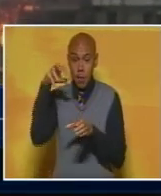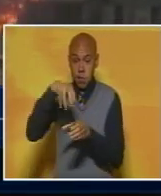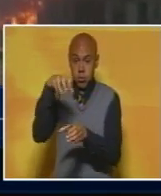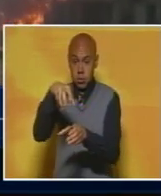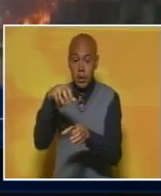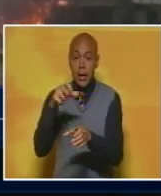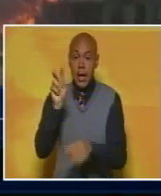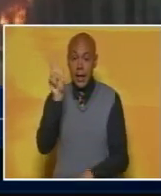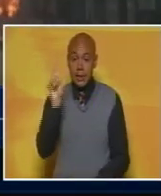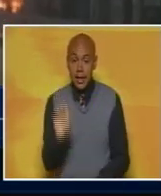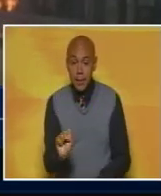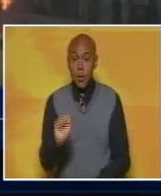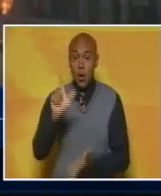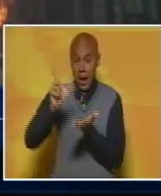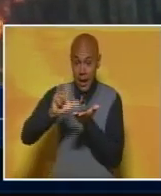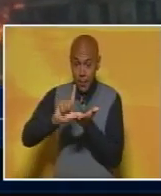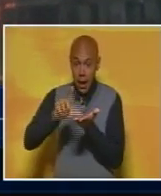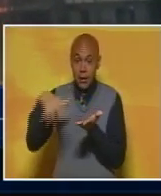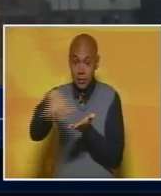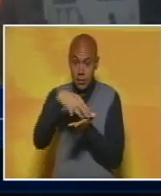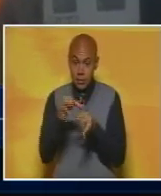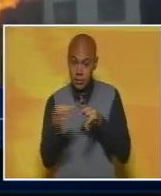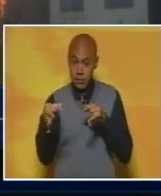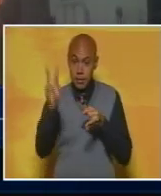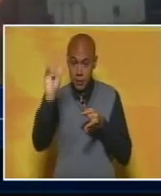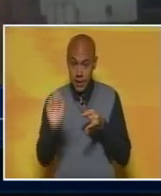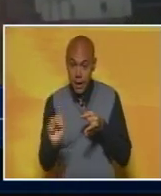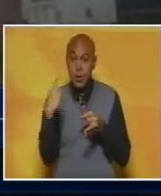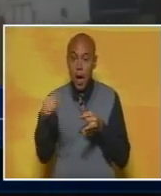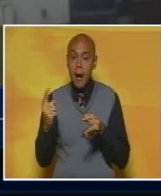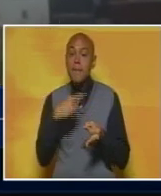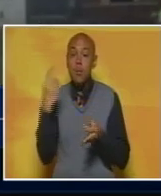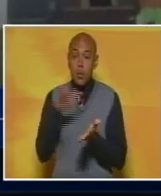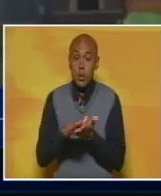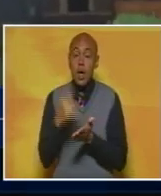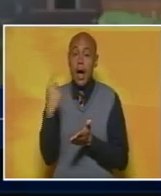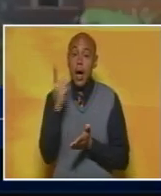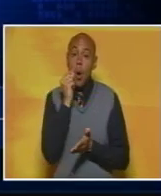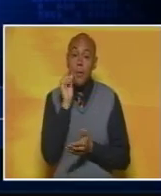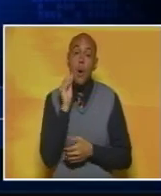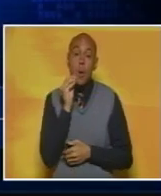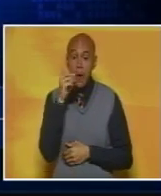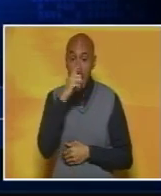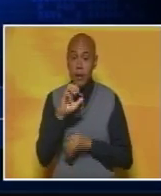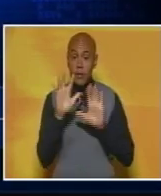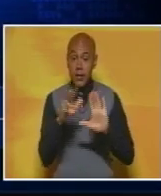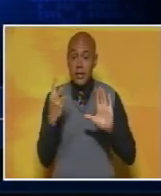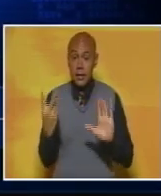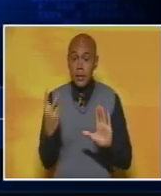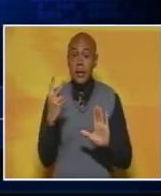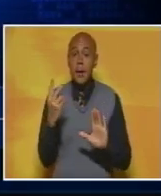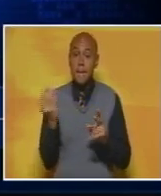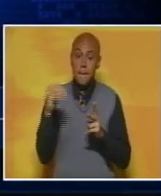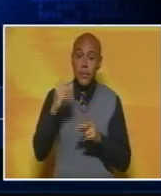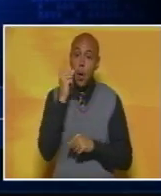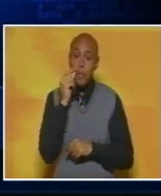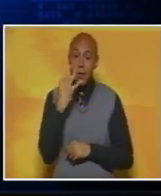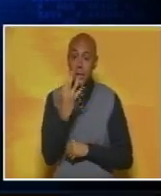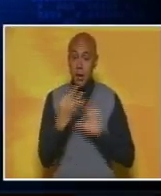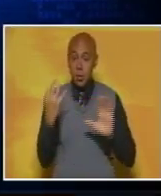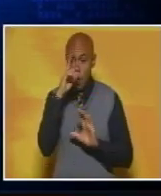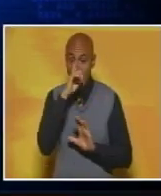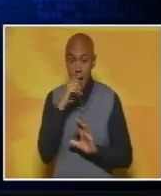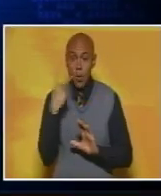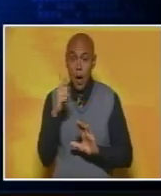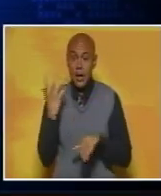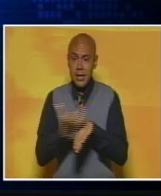Villa El Salvador, Lima. Entre las últimas víctimas mortales hay un joven de 17 años y un hombre de 38 años que presentaba quemaduras en